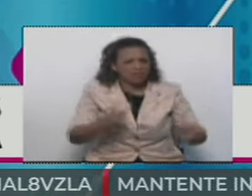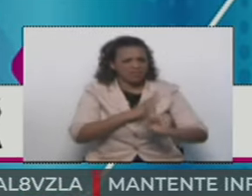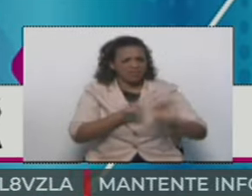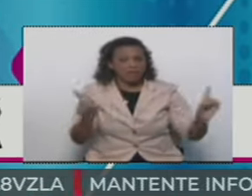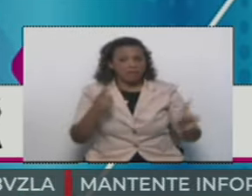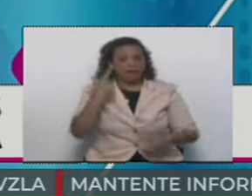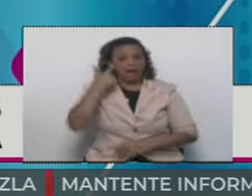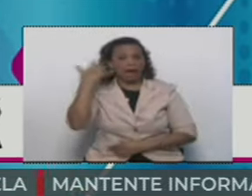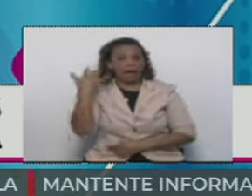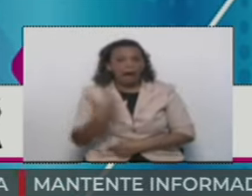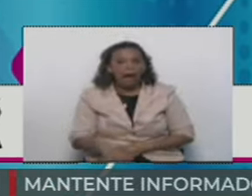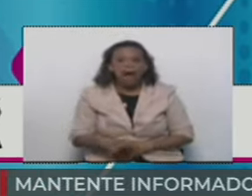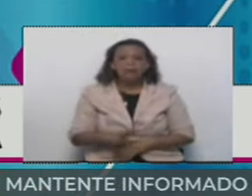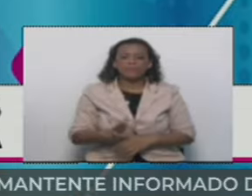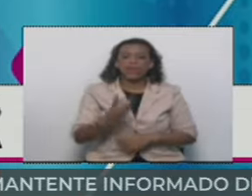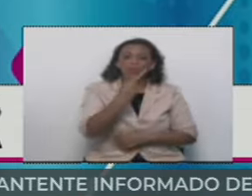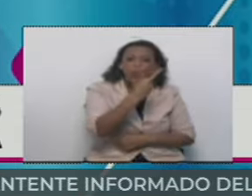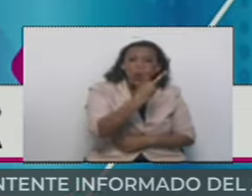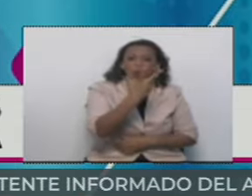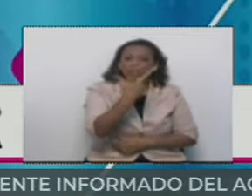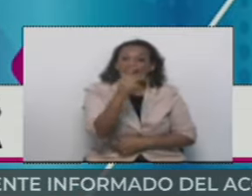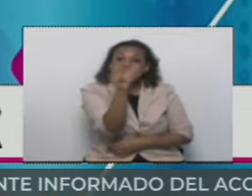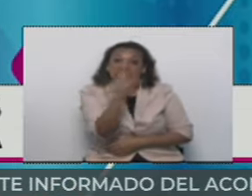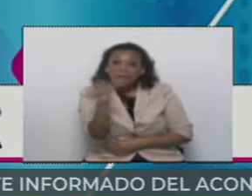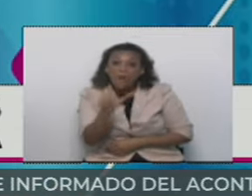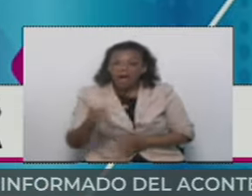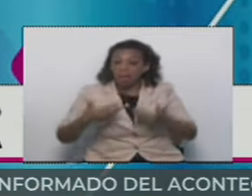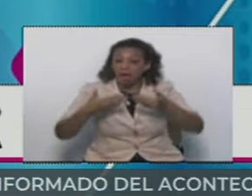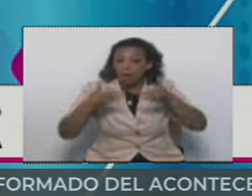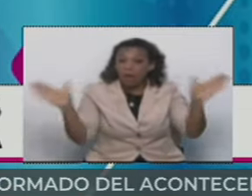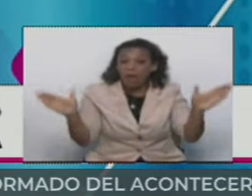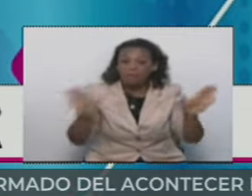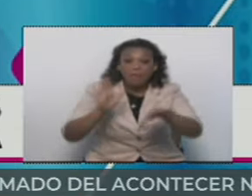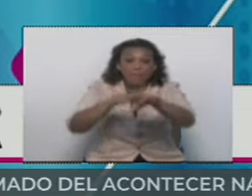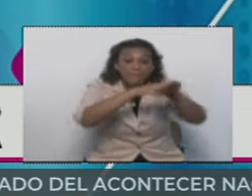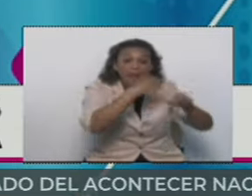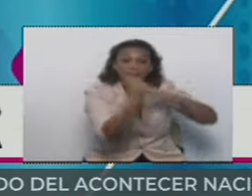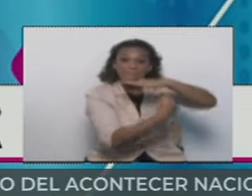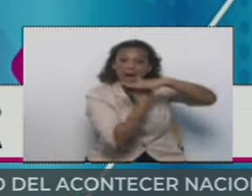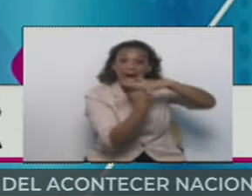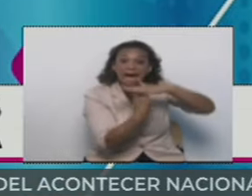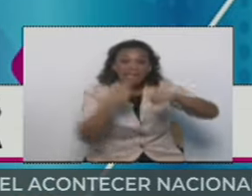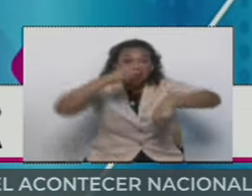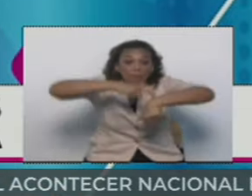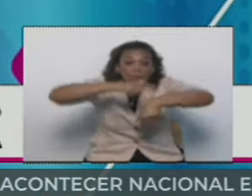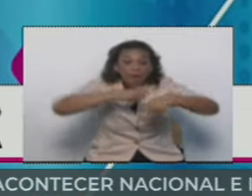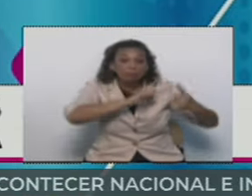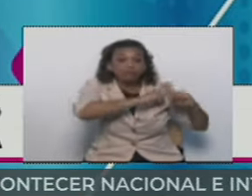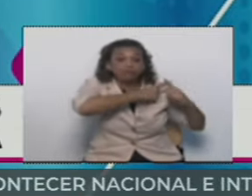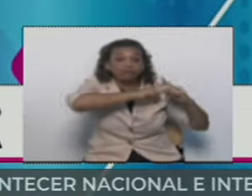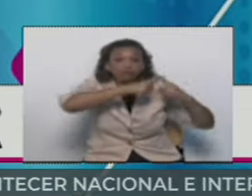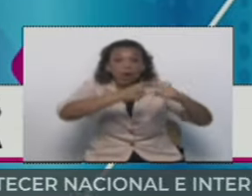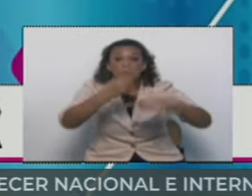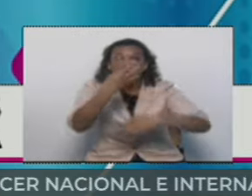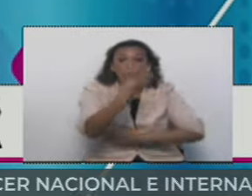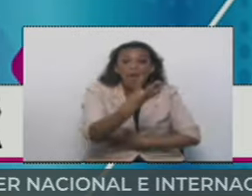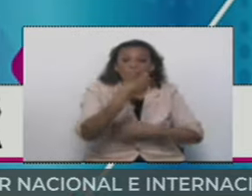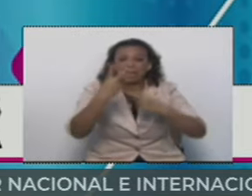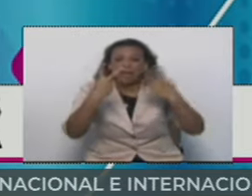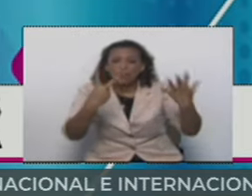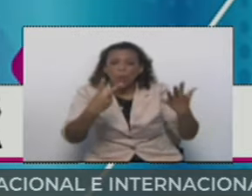apenas cerca de 2-3 semanas que ha estado abierto el sistema desde el punto de vista de base de datos, a este momento llevamos